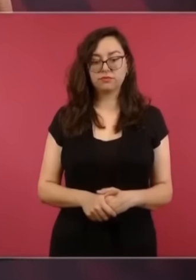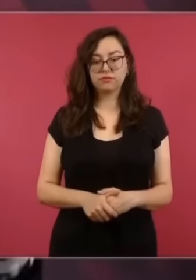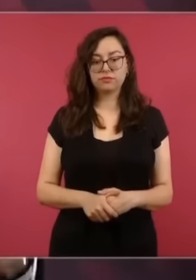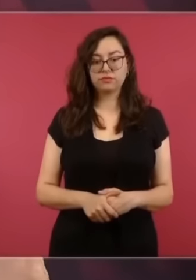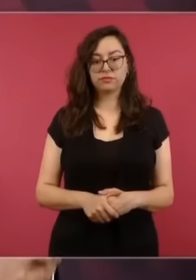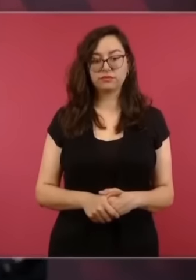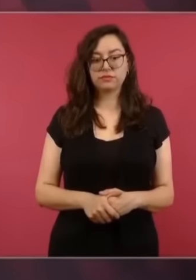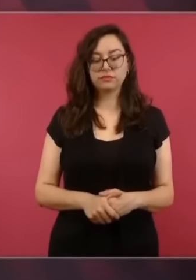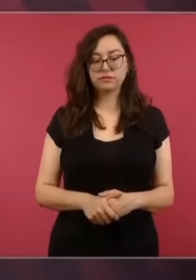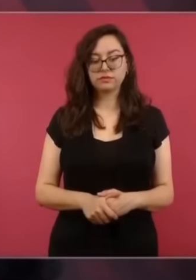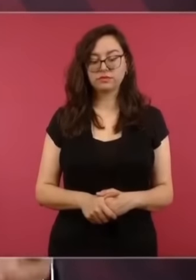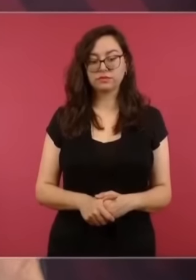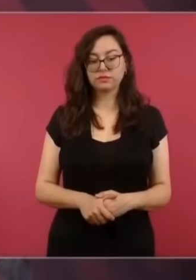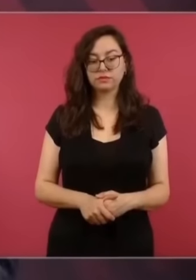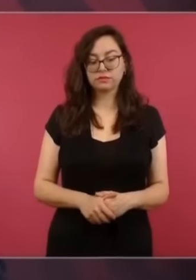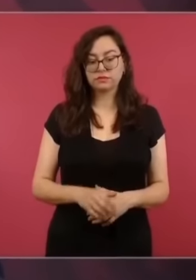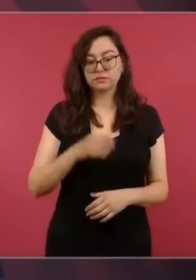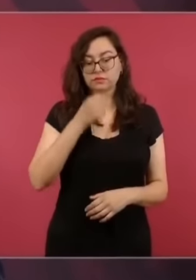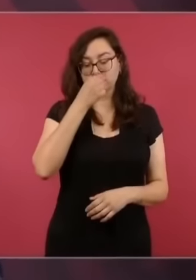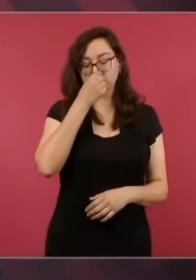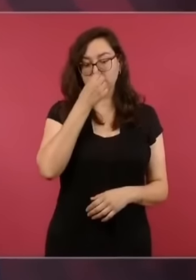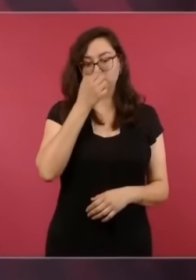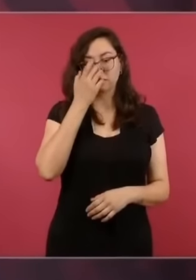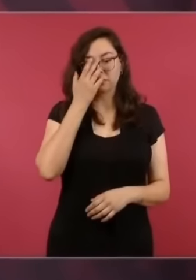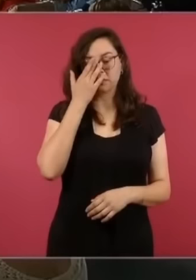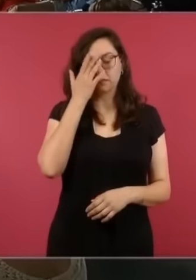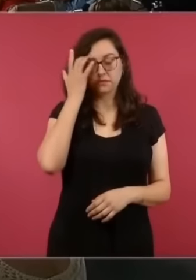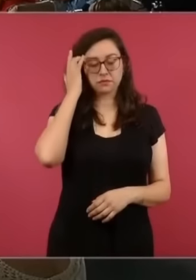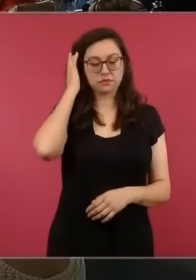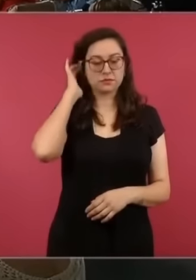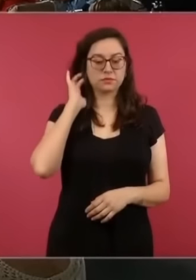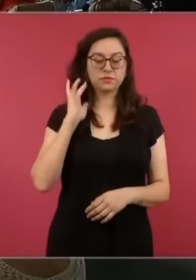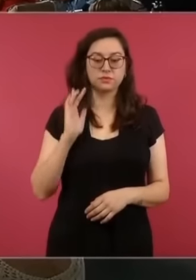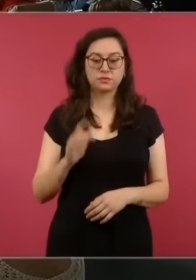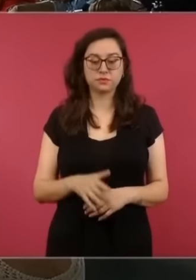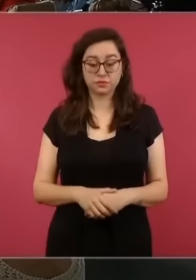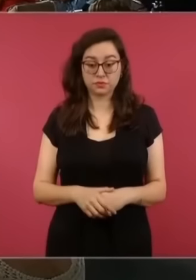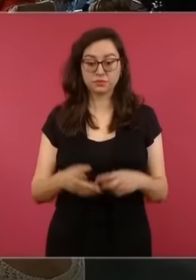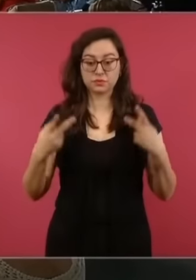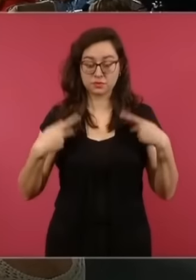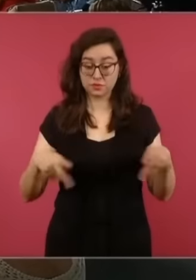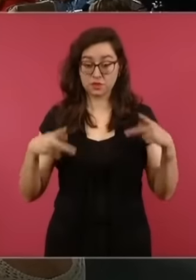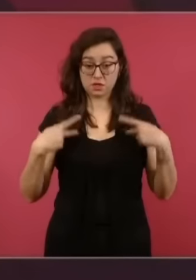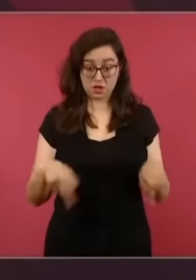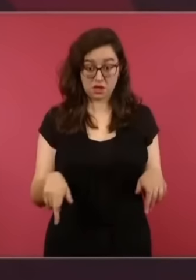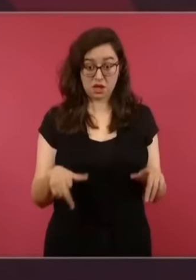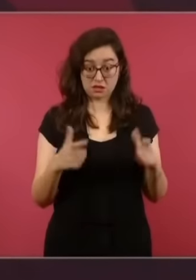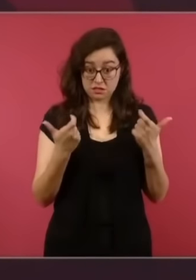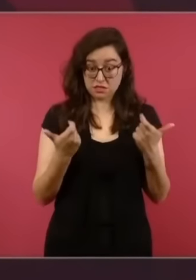Respeto a quien tiene dinero, porque no todo el que tiene es malvado,